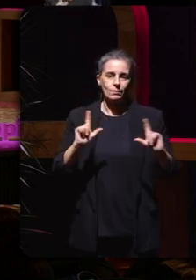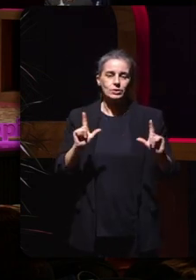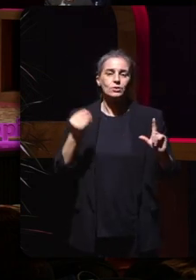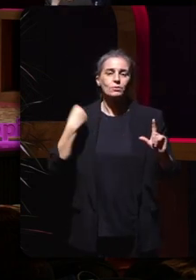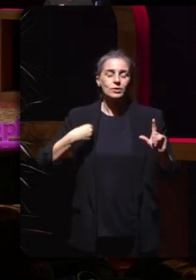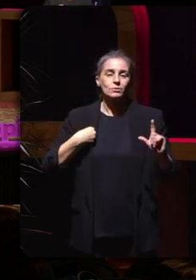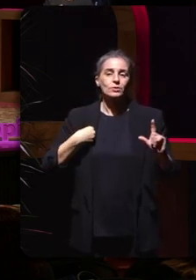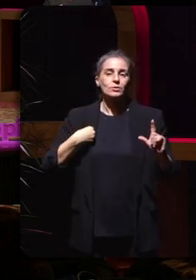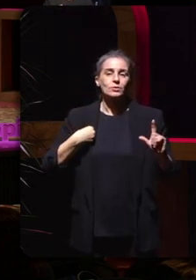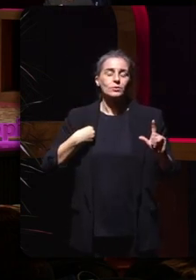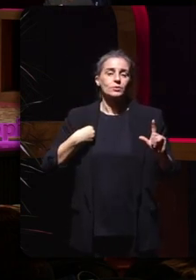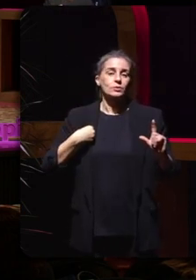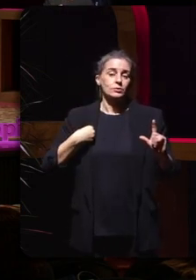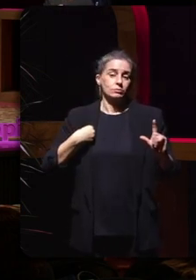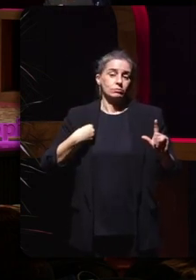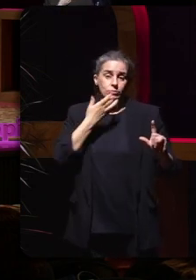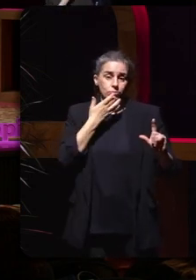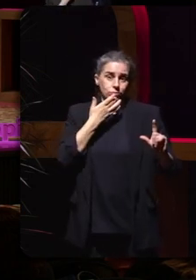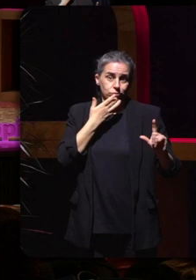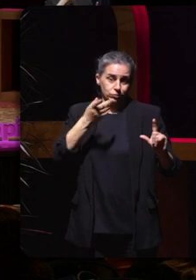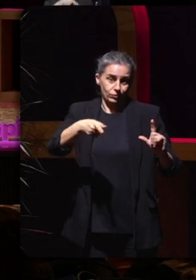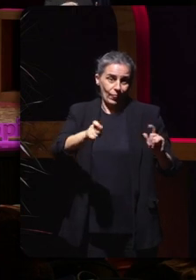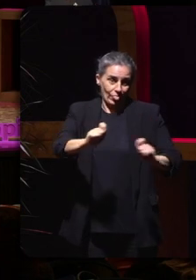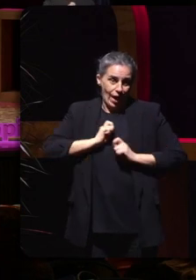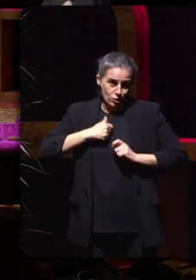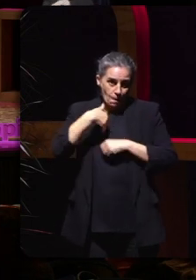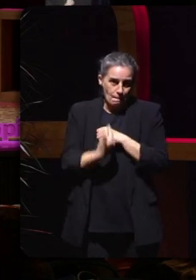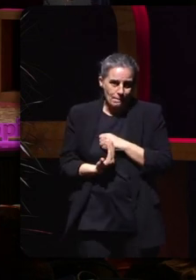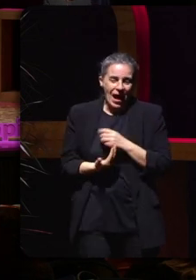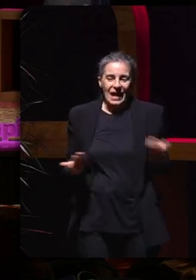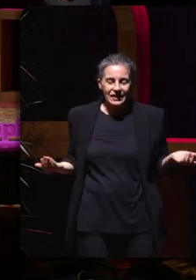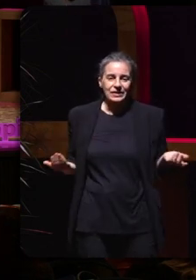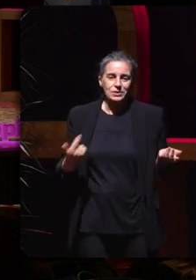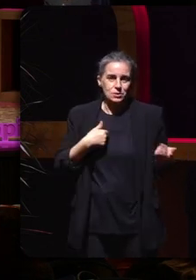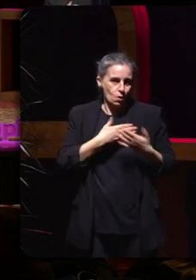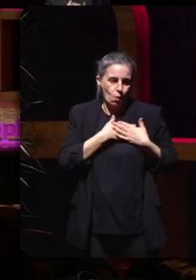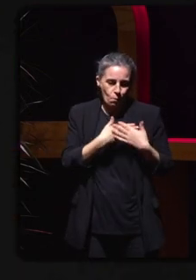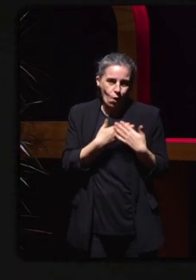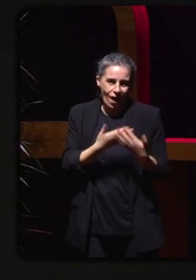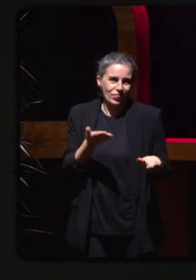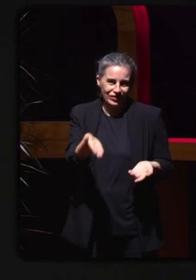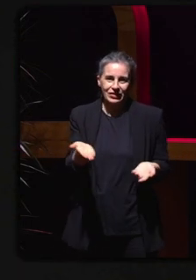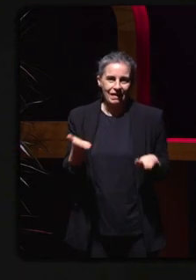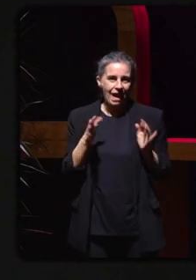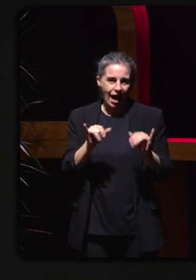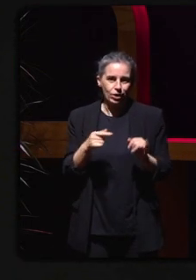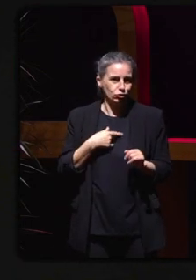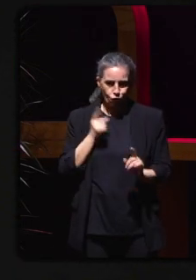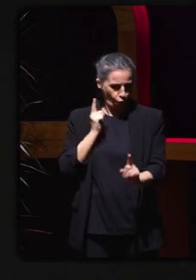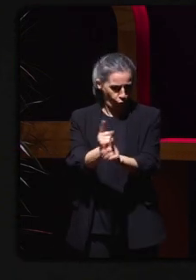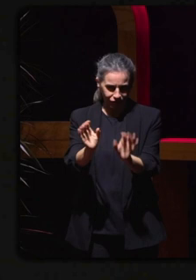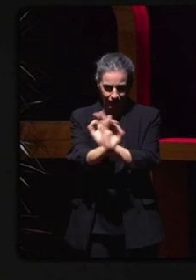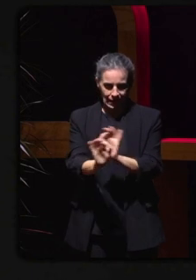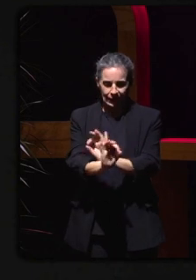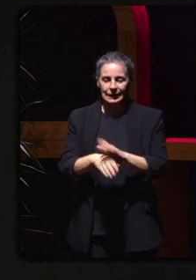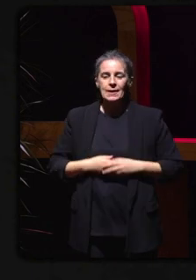entre otras cosas la que a mí me da de comer y mi vocación O sea no quiero tirar piedras sobre él sobre mi